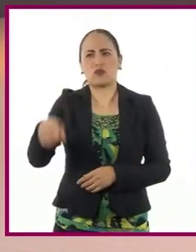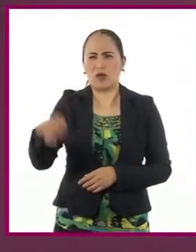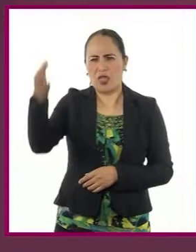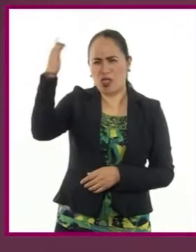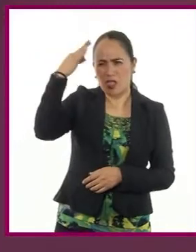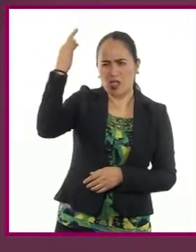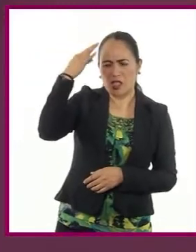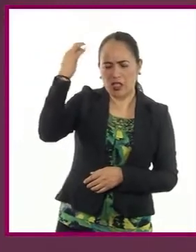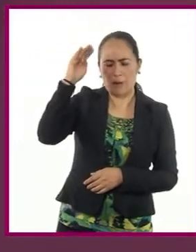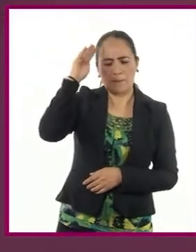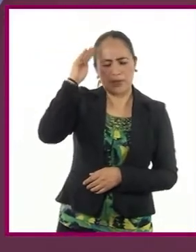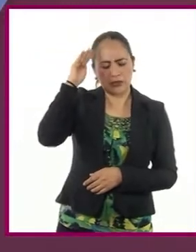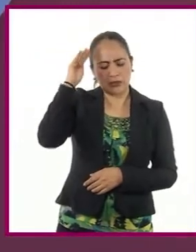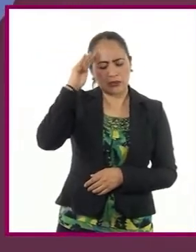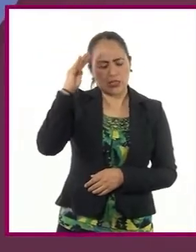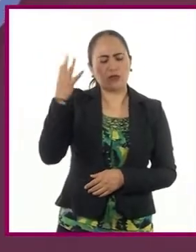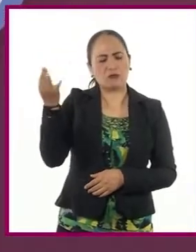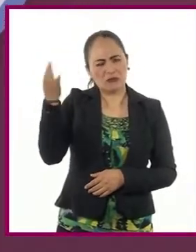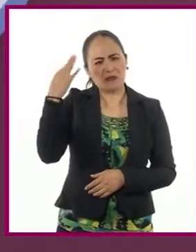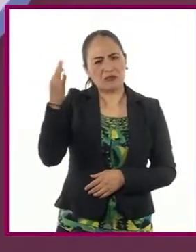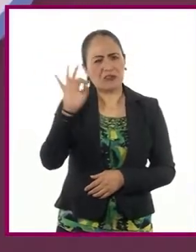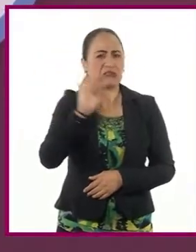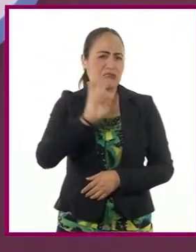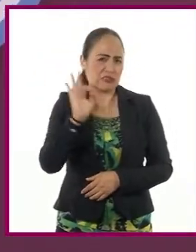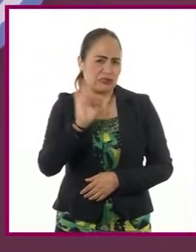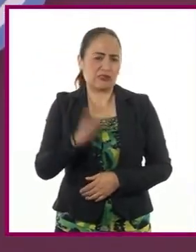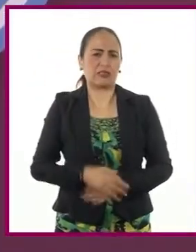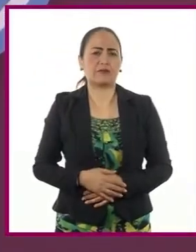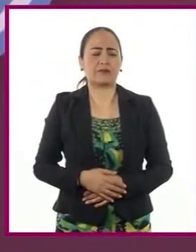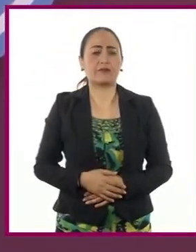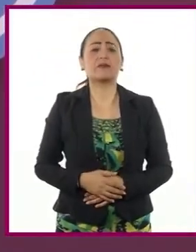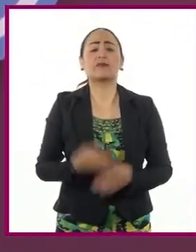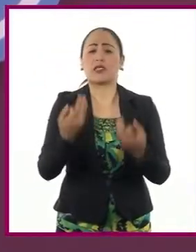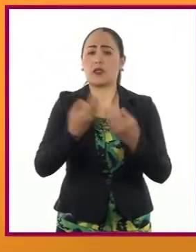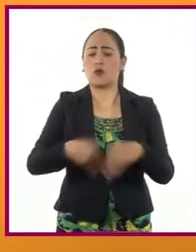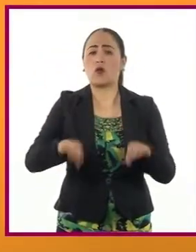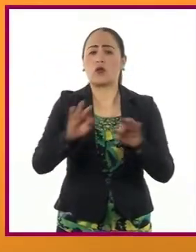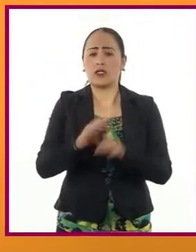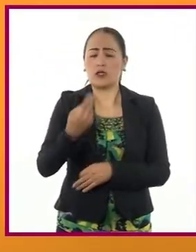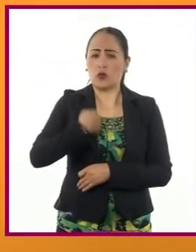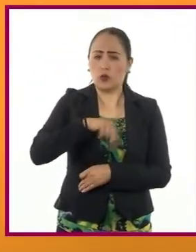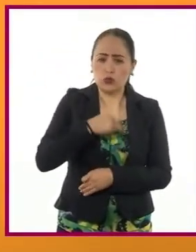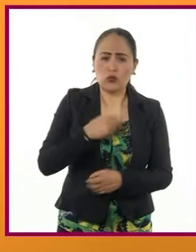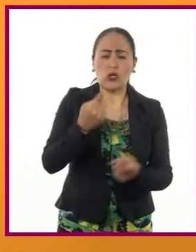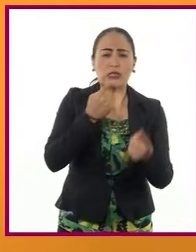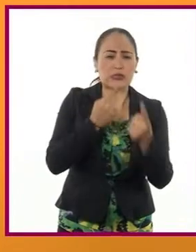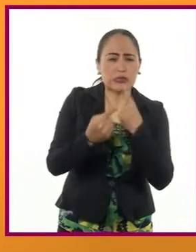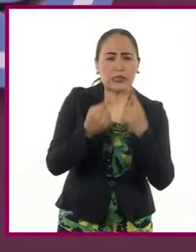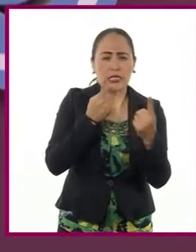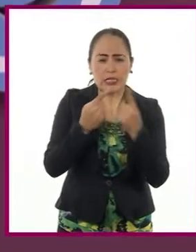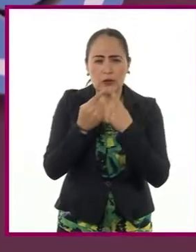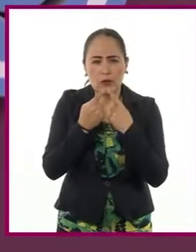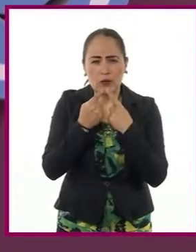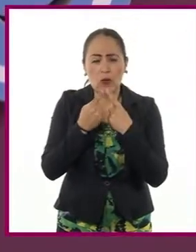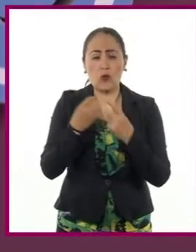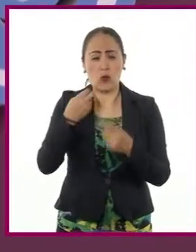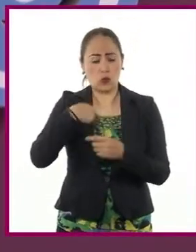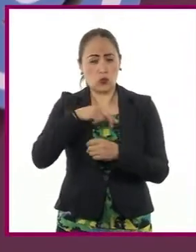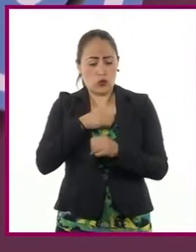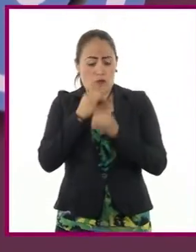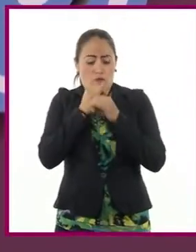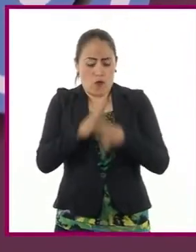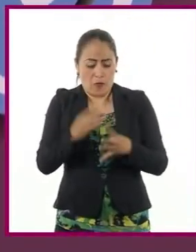pensar. Por ello es importante que al entablar el diálogo estemos seguras y seguros de que la información que poseemos